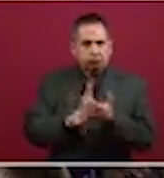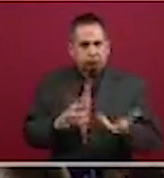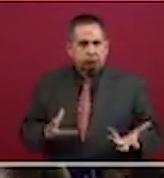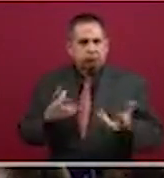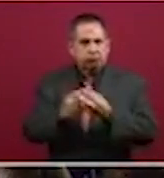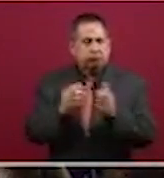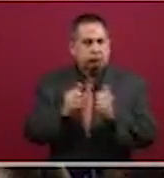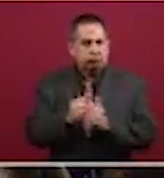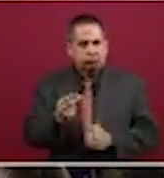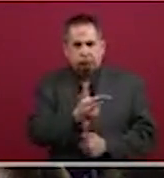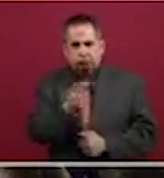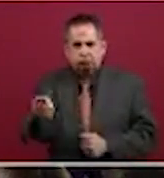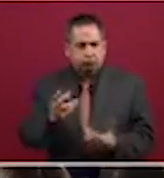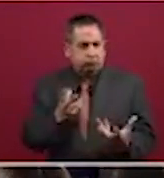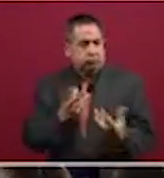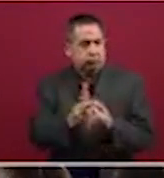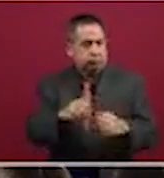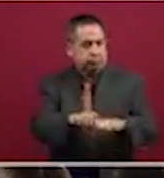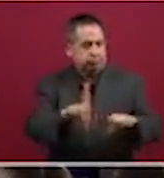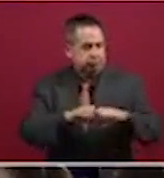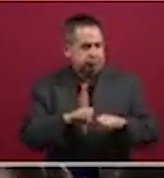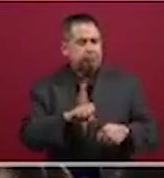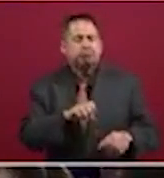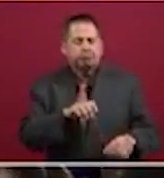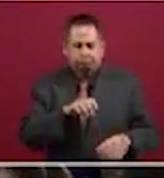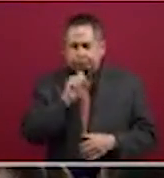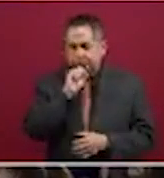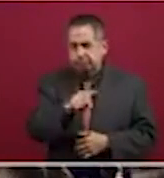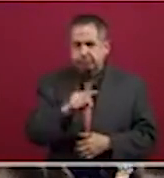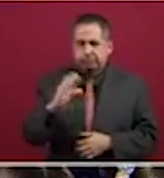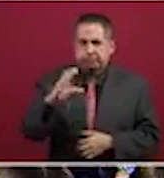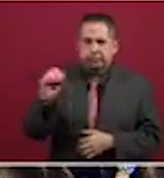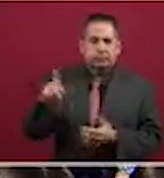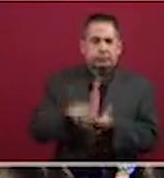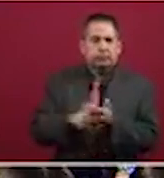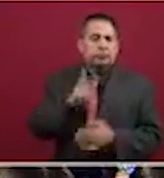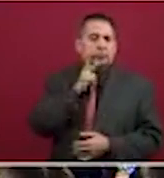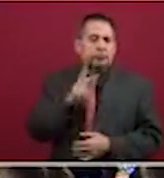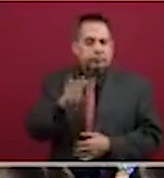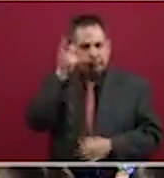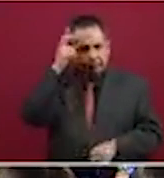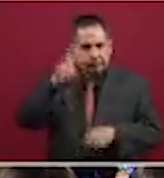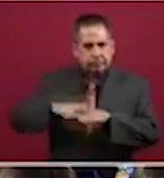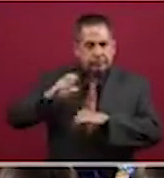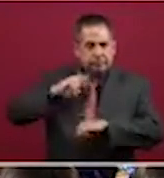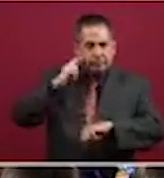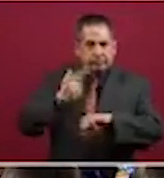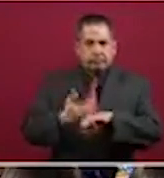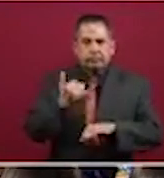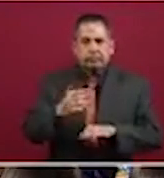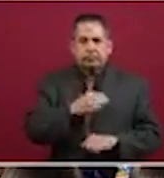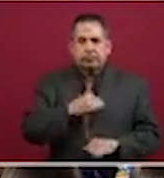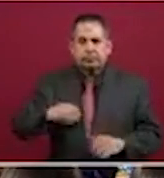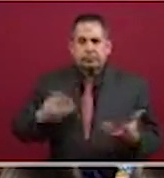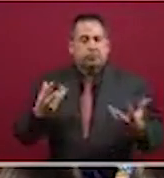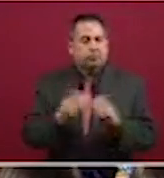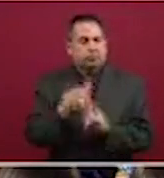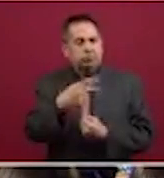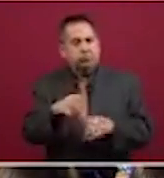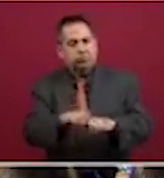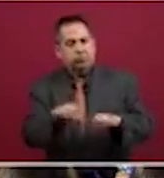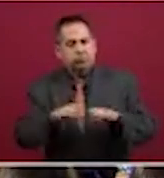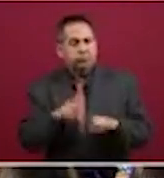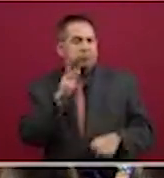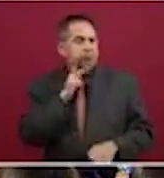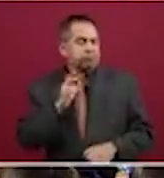con usted y los miembros de su gabinete así como con el sillón de pemex el director general y los miembros de su gabinete